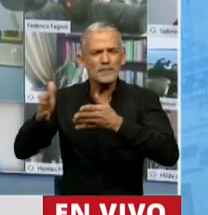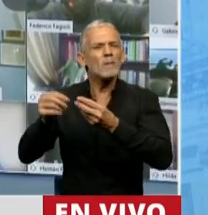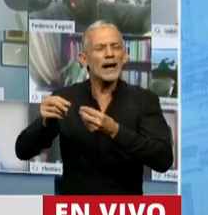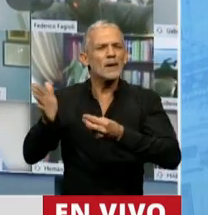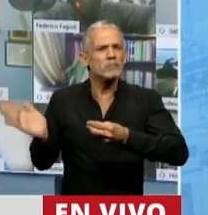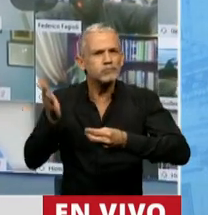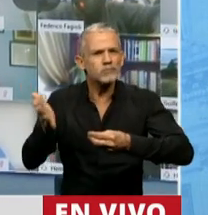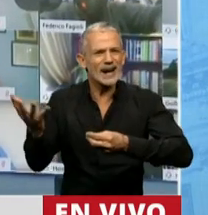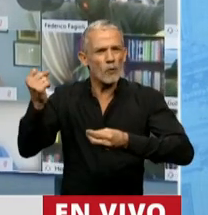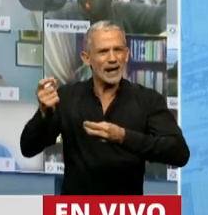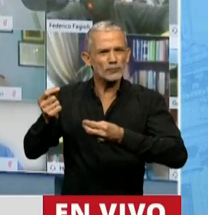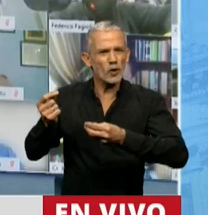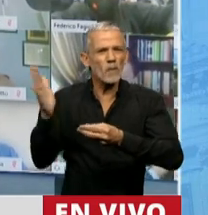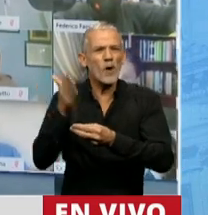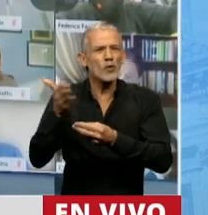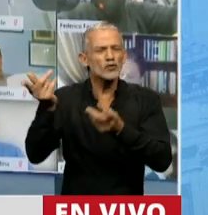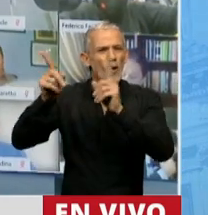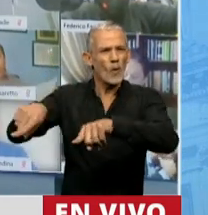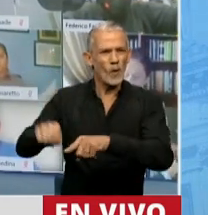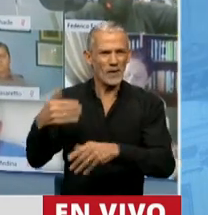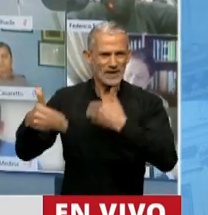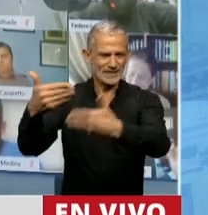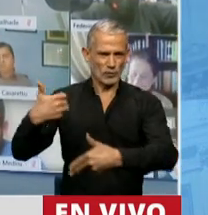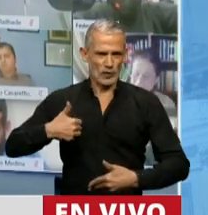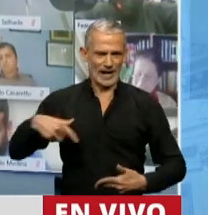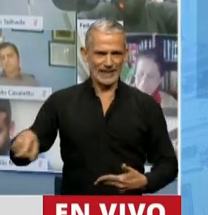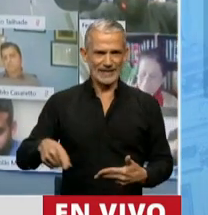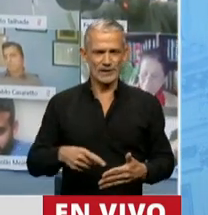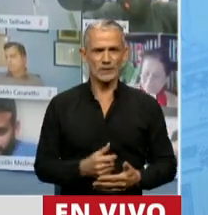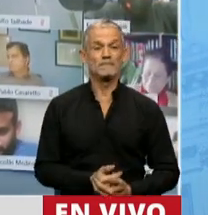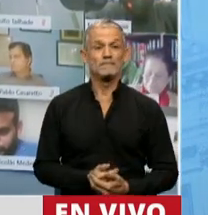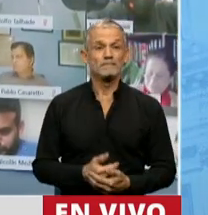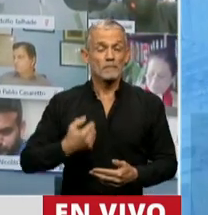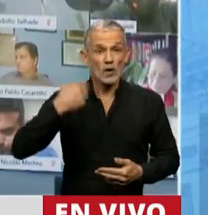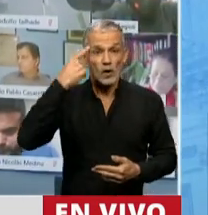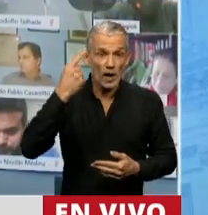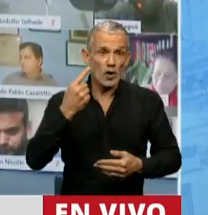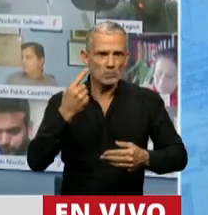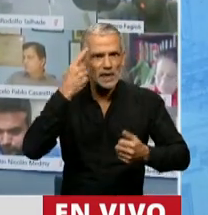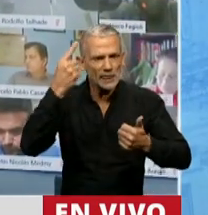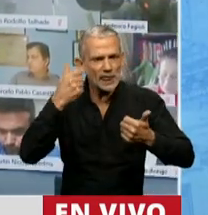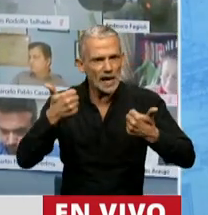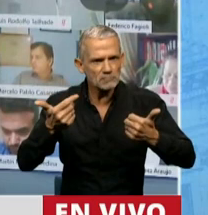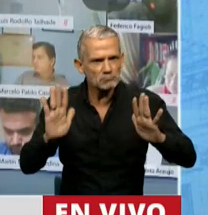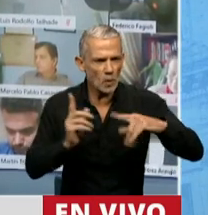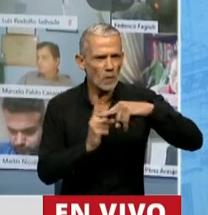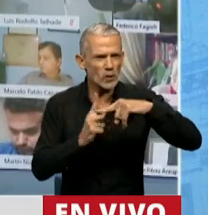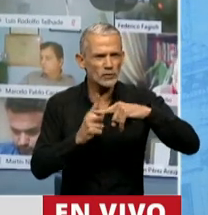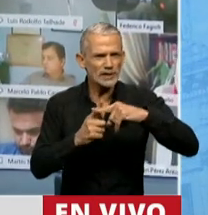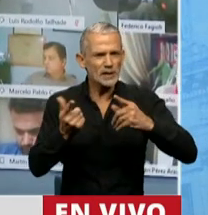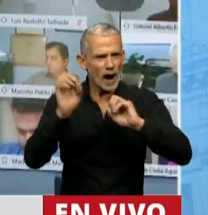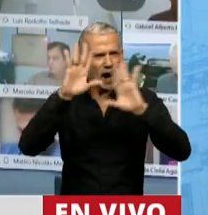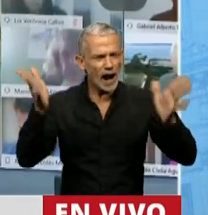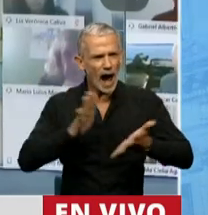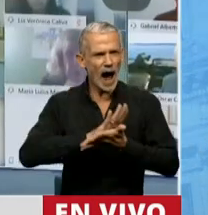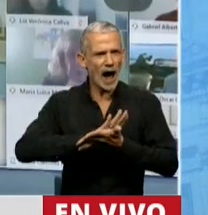la recuperación de la producción y el desarrollo argentino. Me parecen iniciativas positivas, de